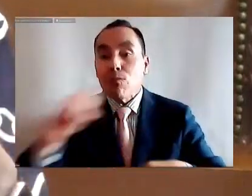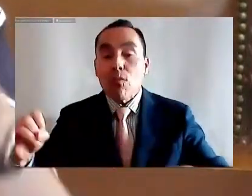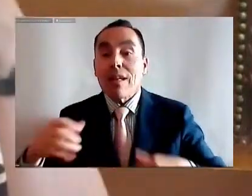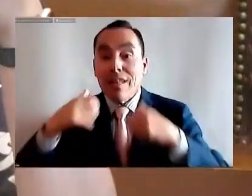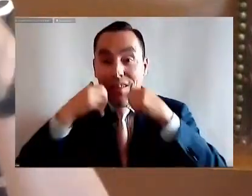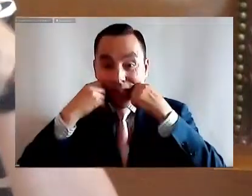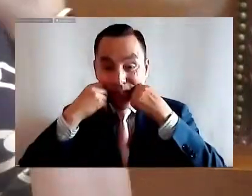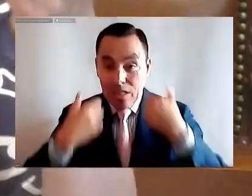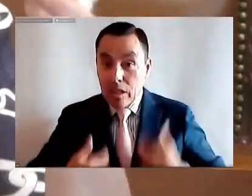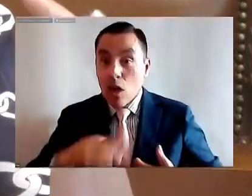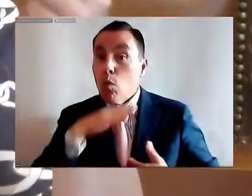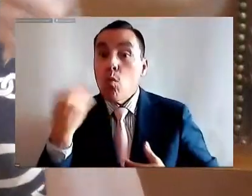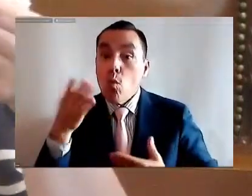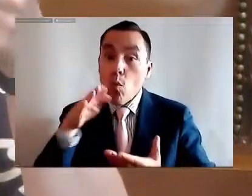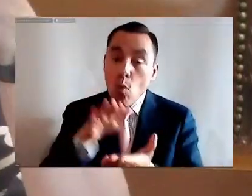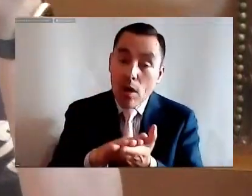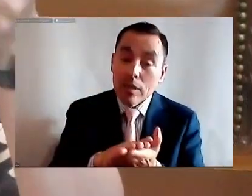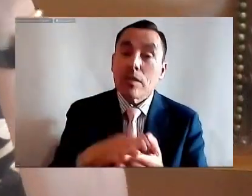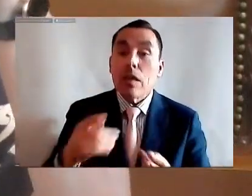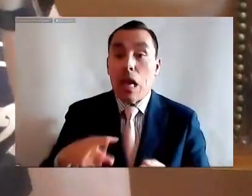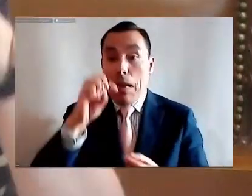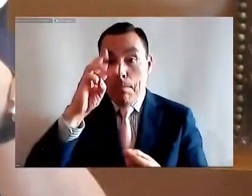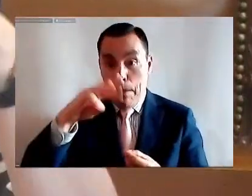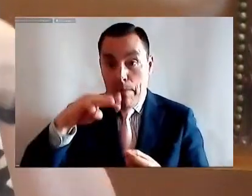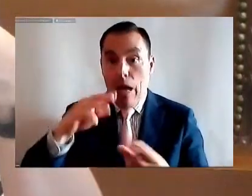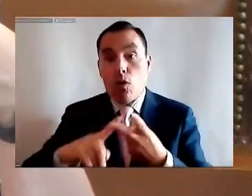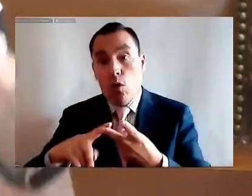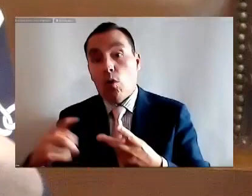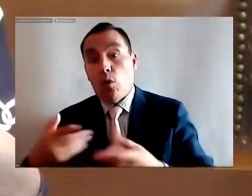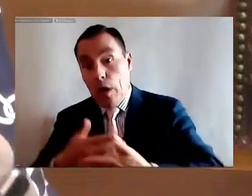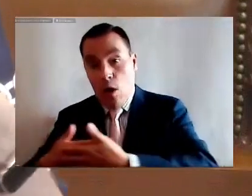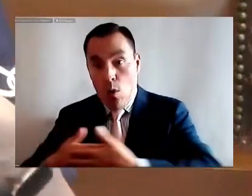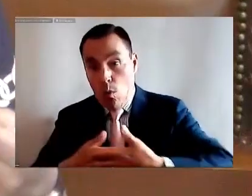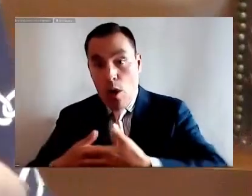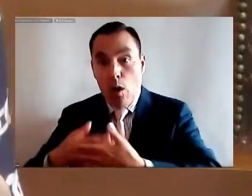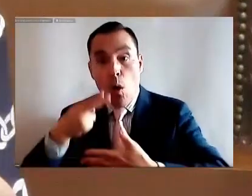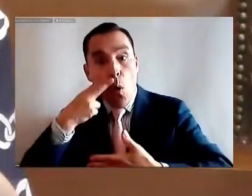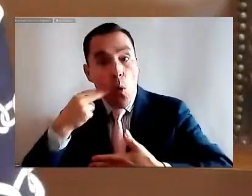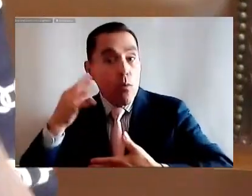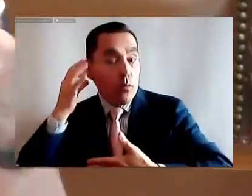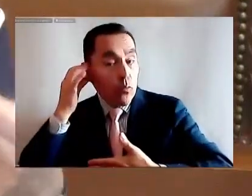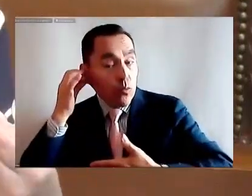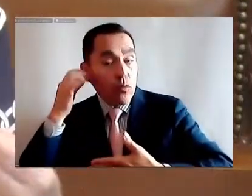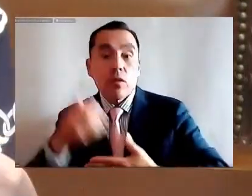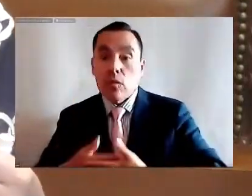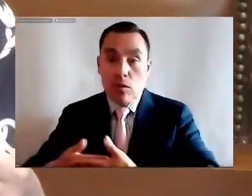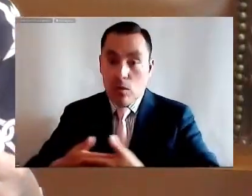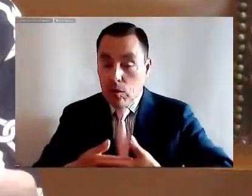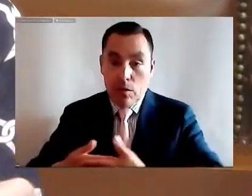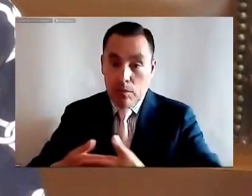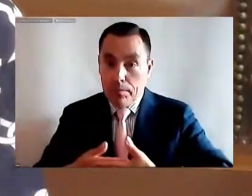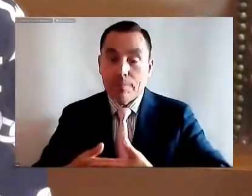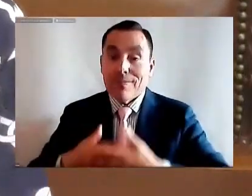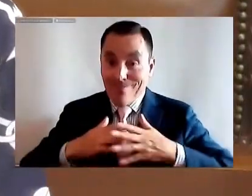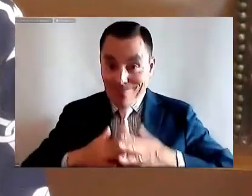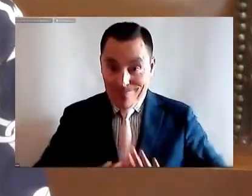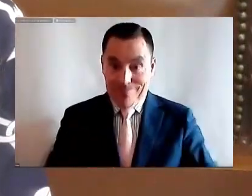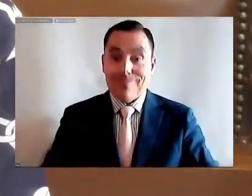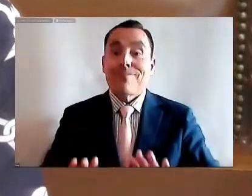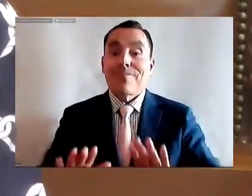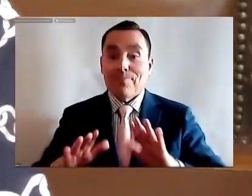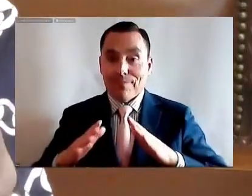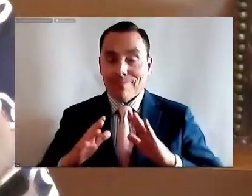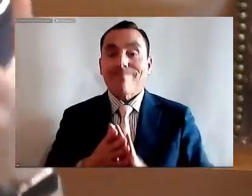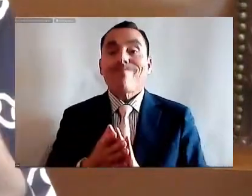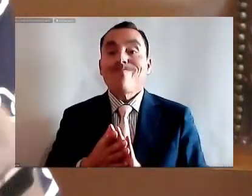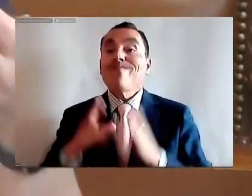muerte de la madre o del niño o niña que nace en ese, digamos, en ese parto, ¿verdad? Y